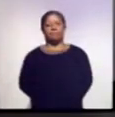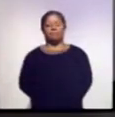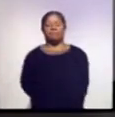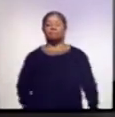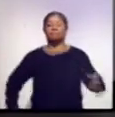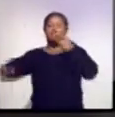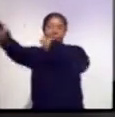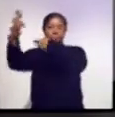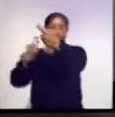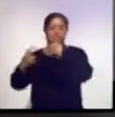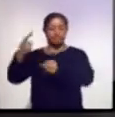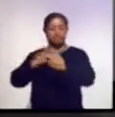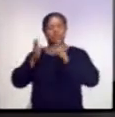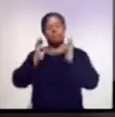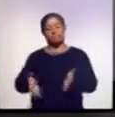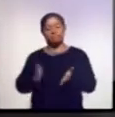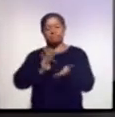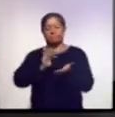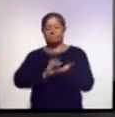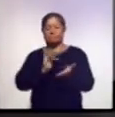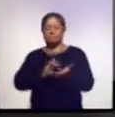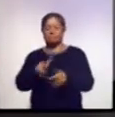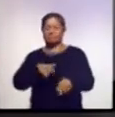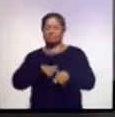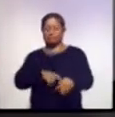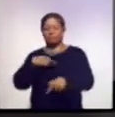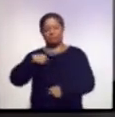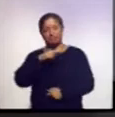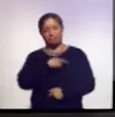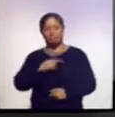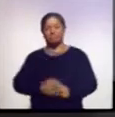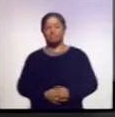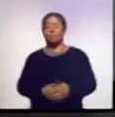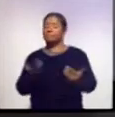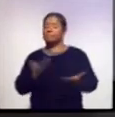Estamos de regreso, muchísimas gracias por continuar con nosotros.